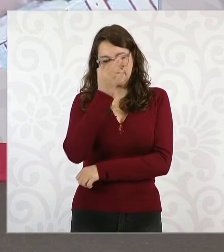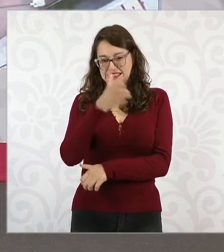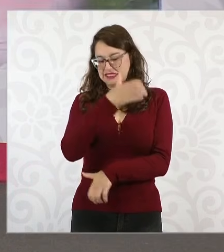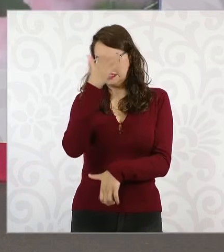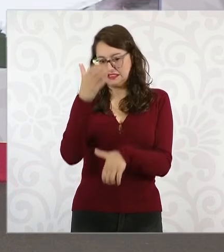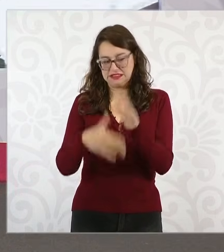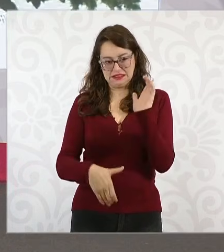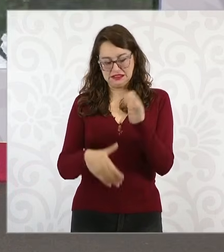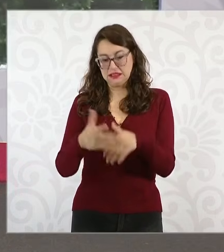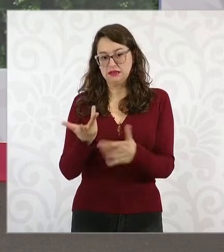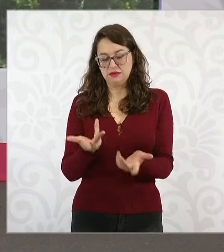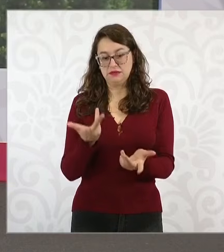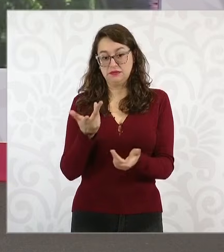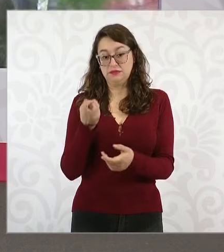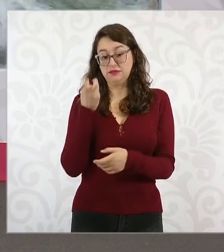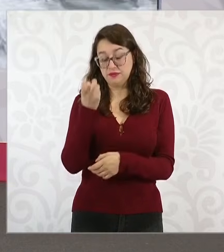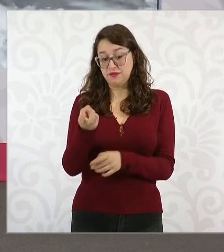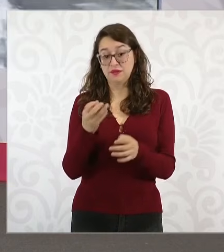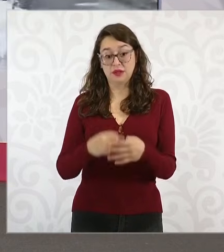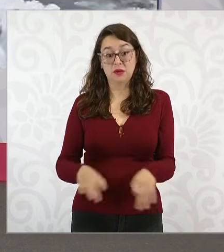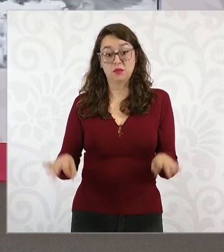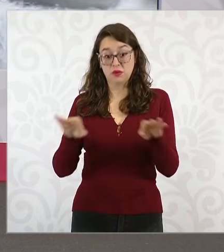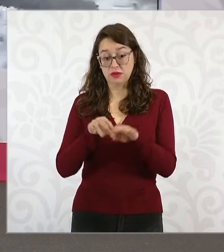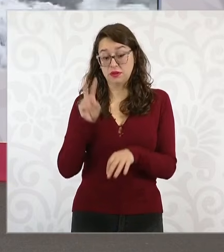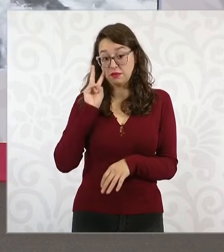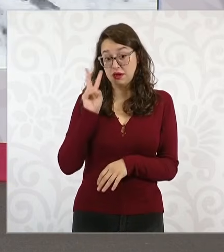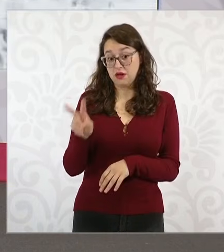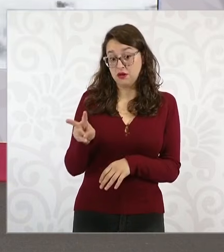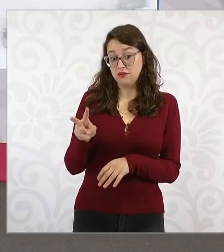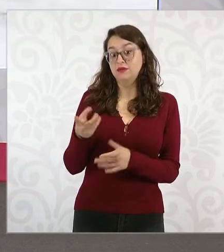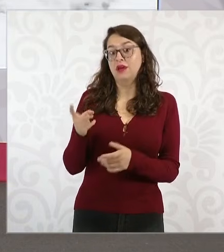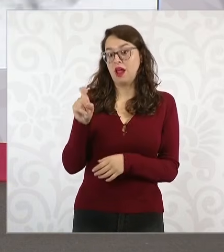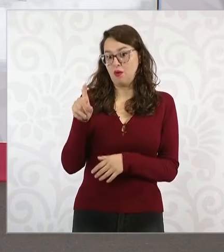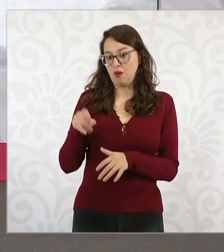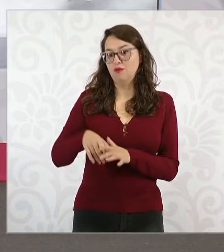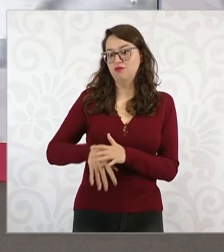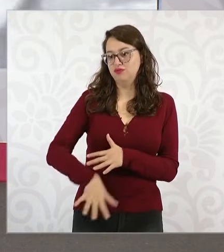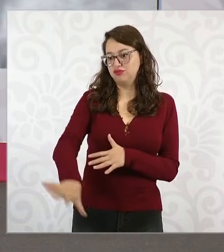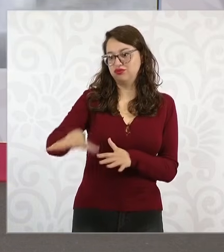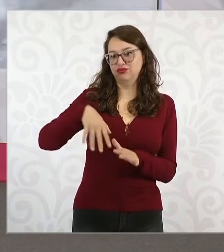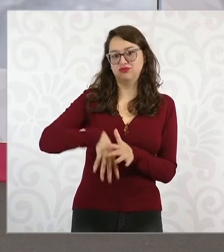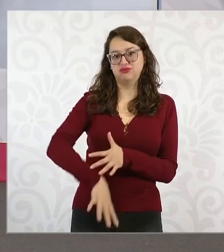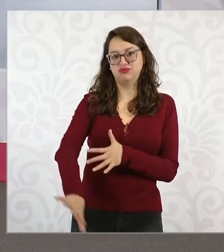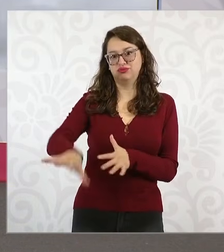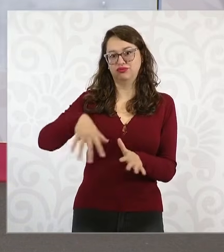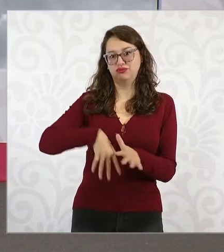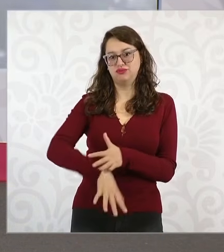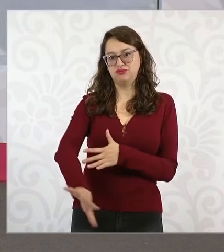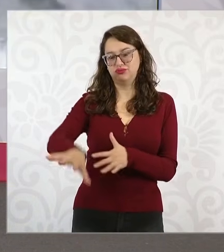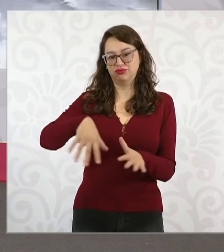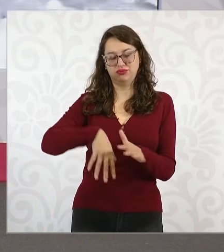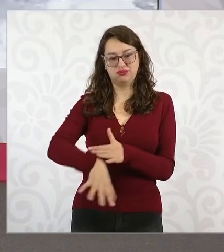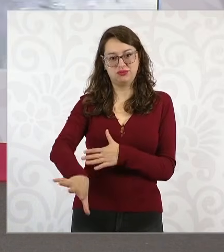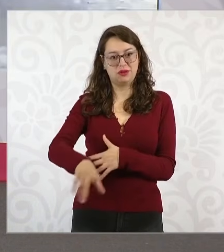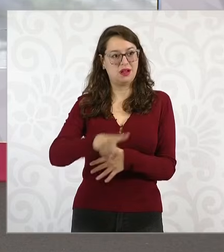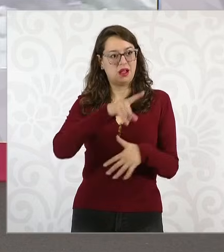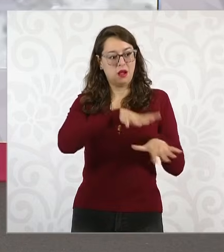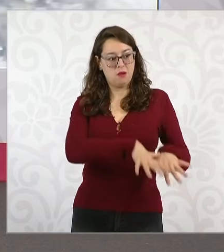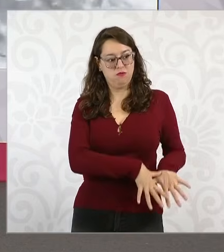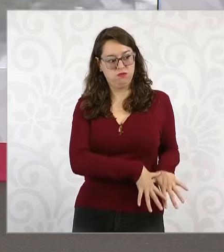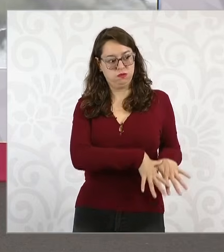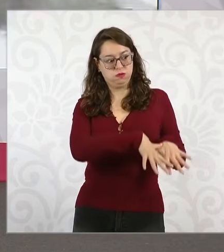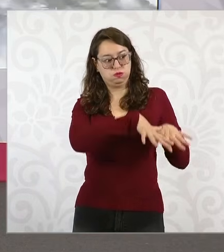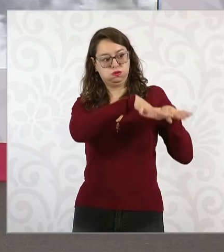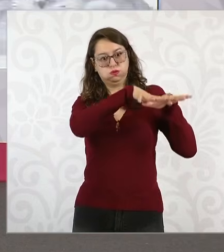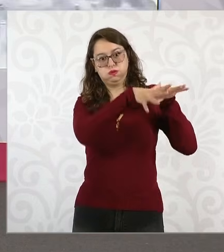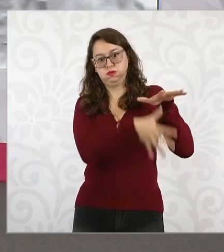video, que es importante verla porque aquí se puede ver ya en funcionamiento el colector de Teotongo, cómo está